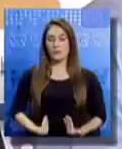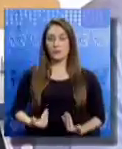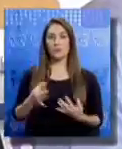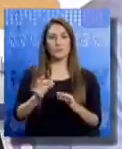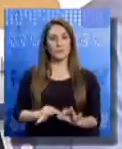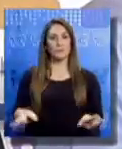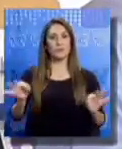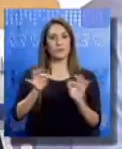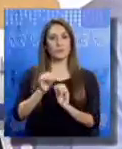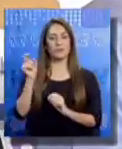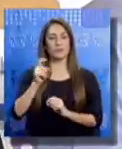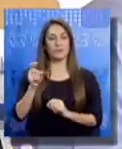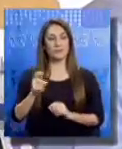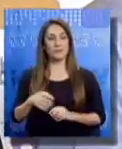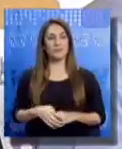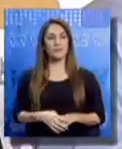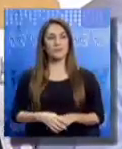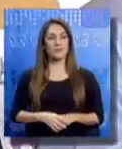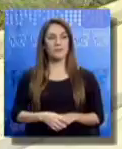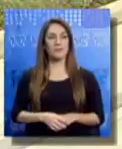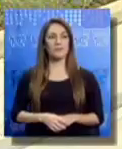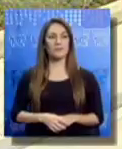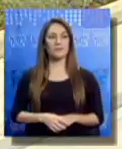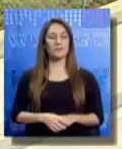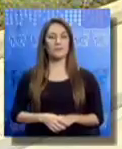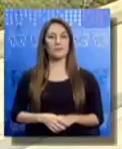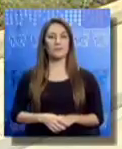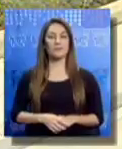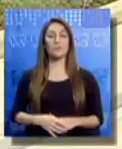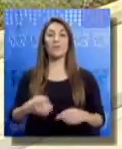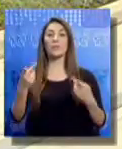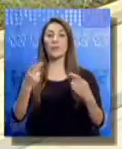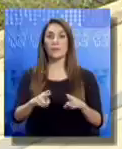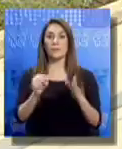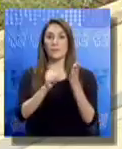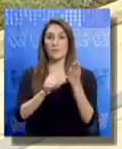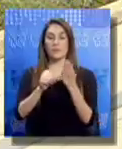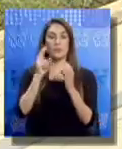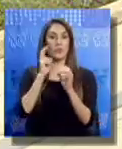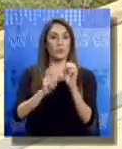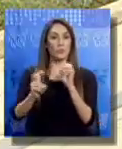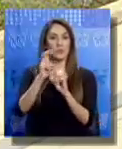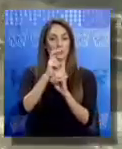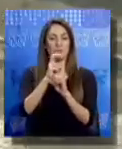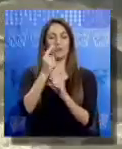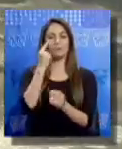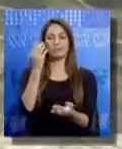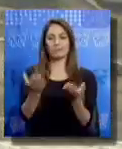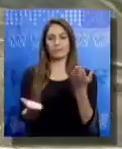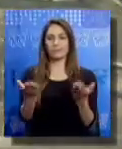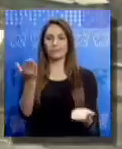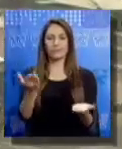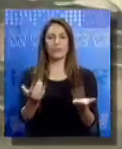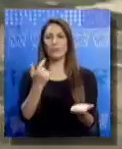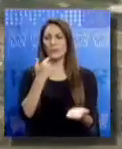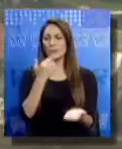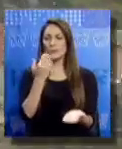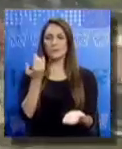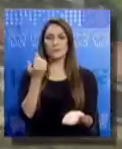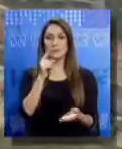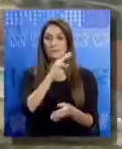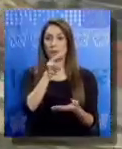que se hace en el mundo. Esto se hace cada 20 años. Y también el ministro de Turismo hizo un balance de la situación turística en